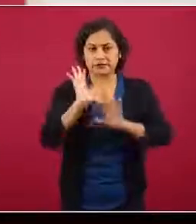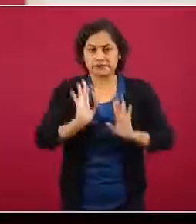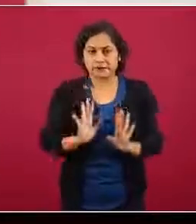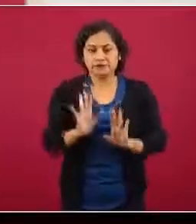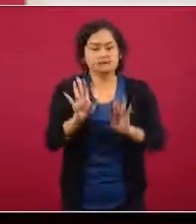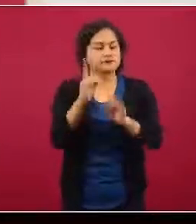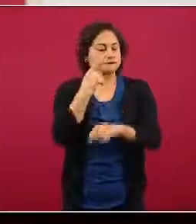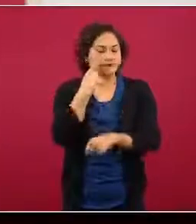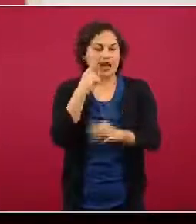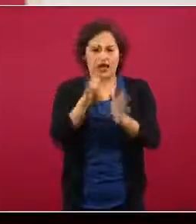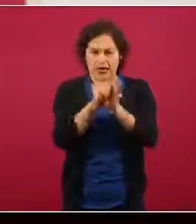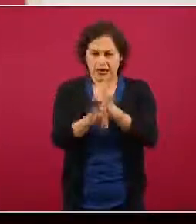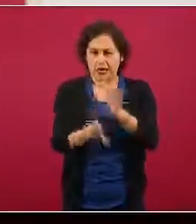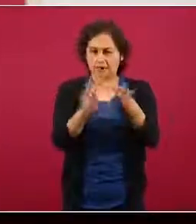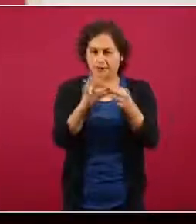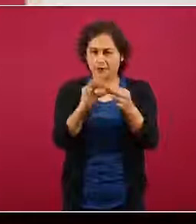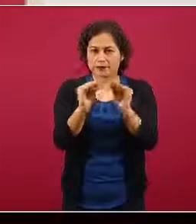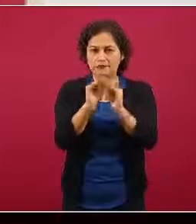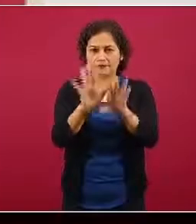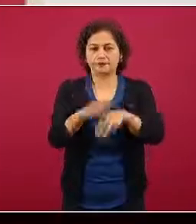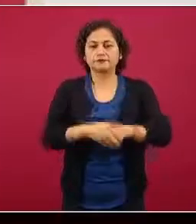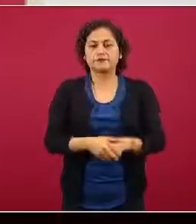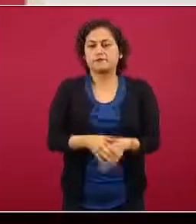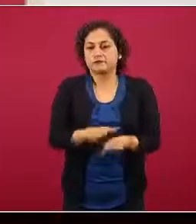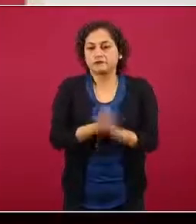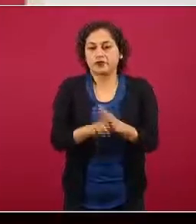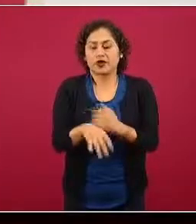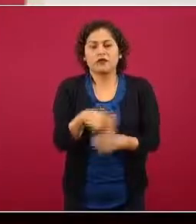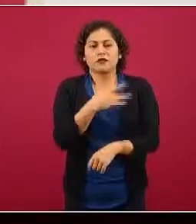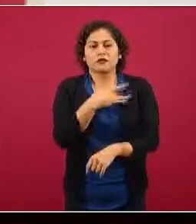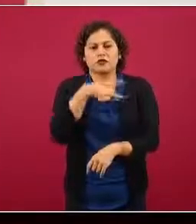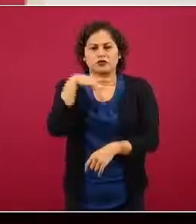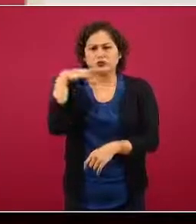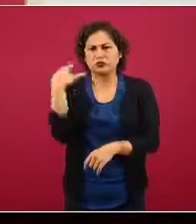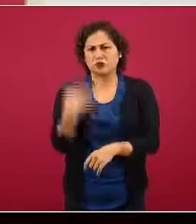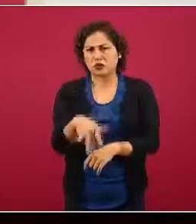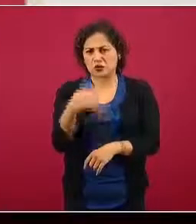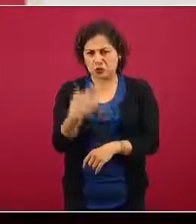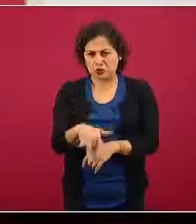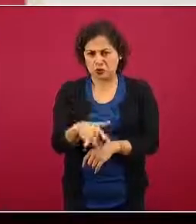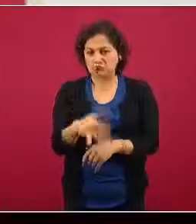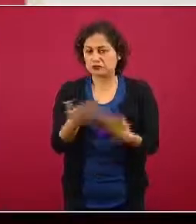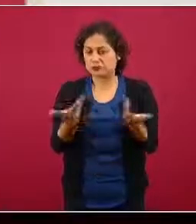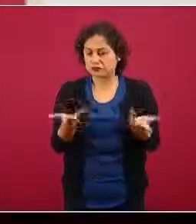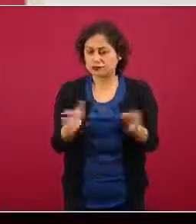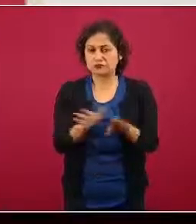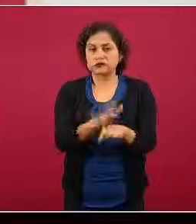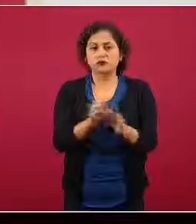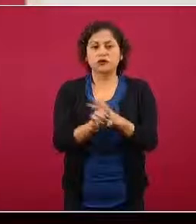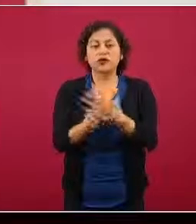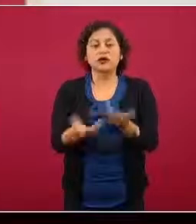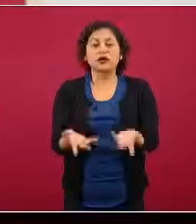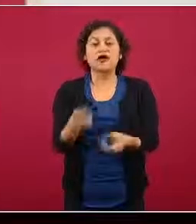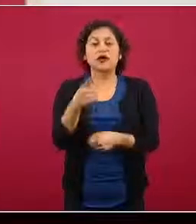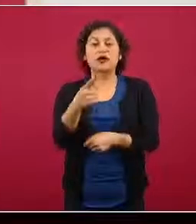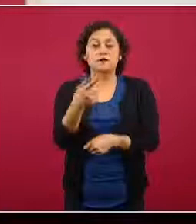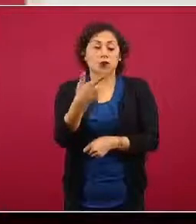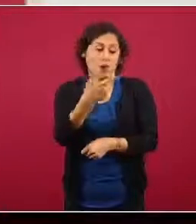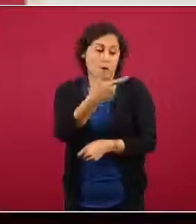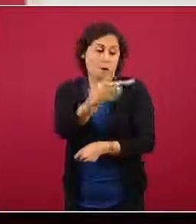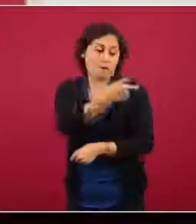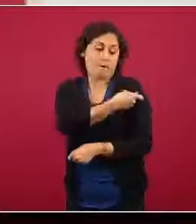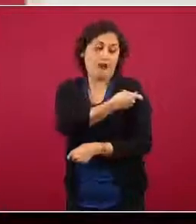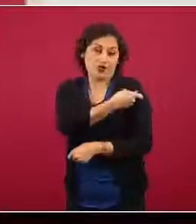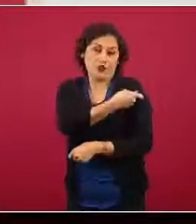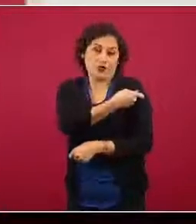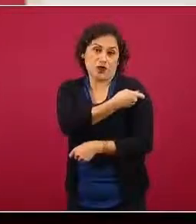Un ejemplo: dolor, ¿sí? O sea, dentro de las características de toda vacuna que se